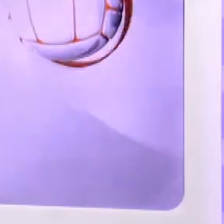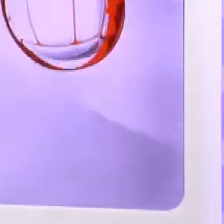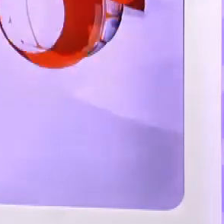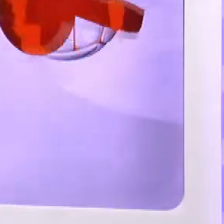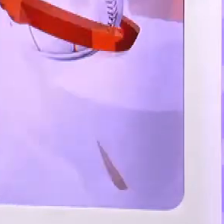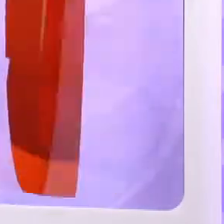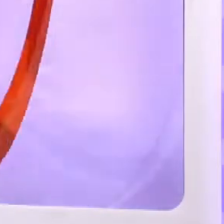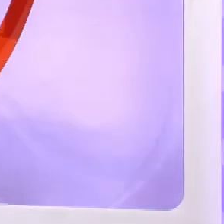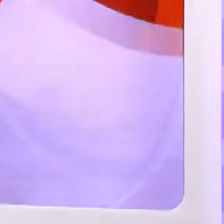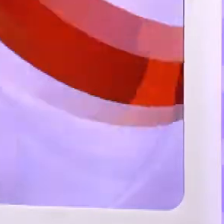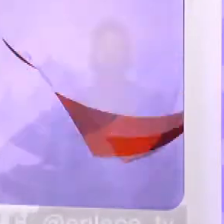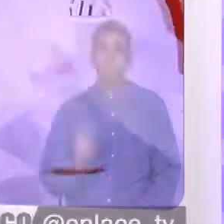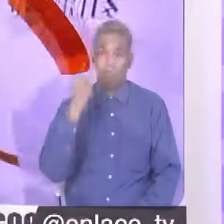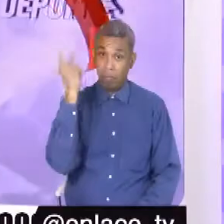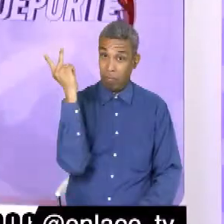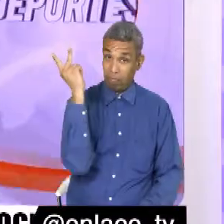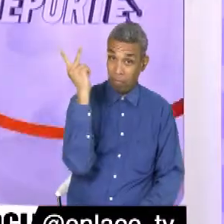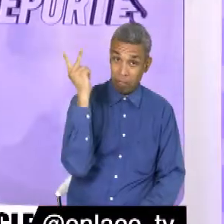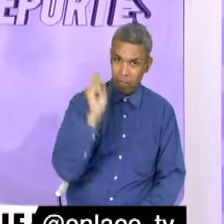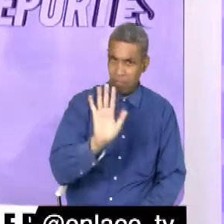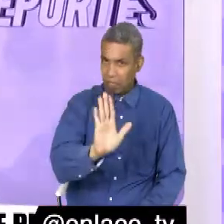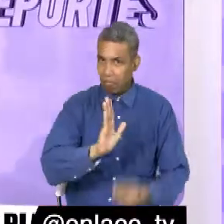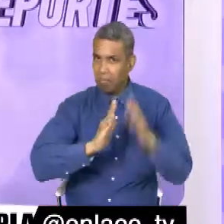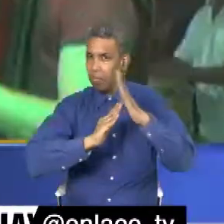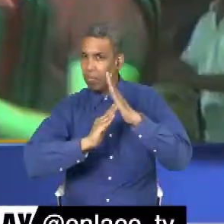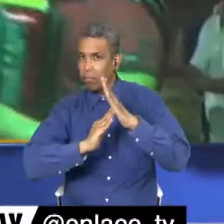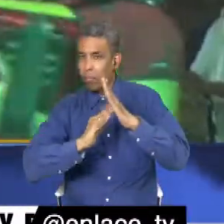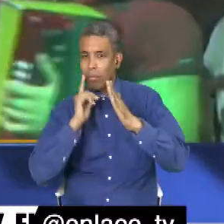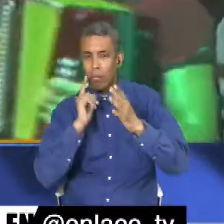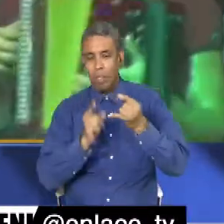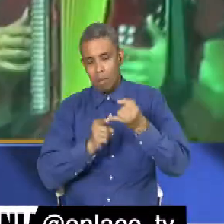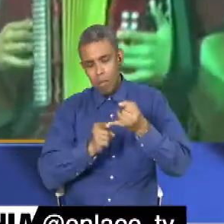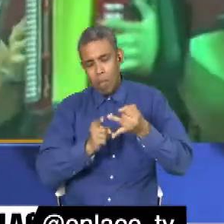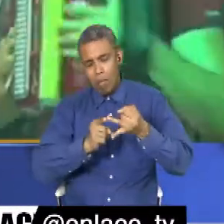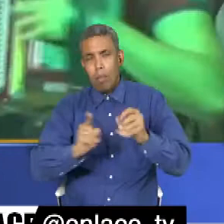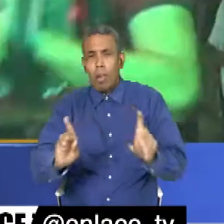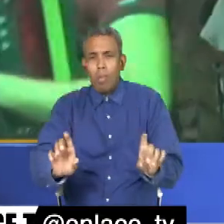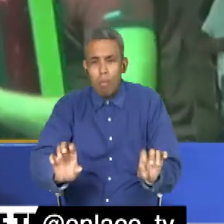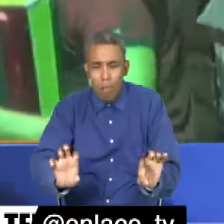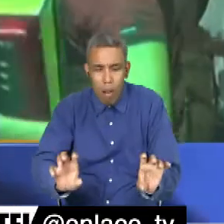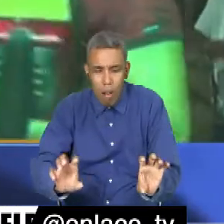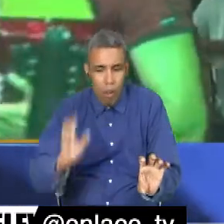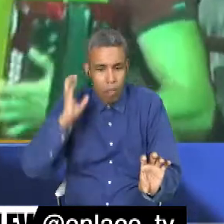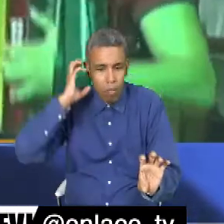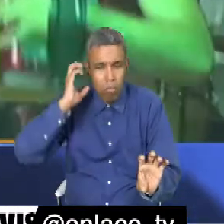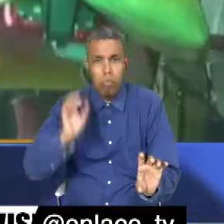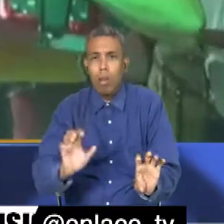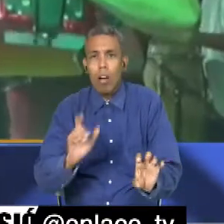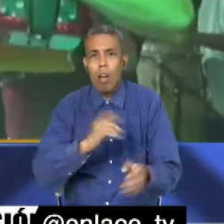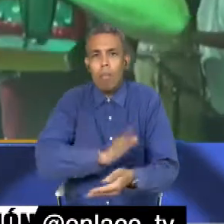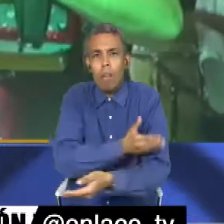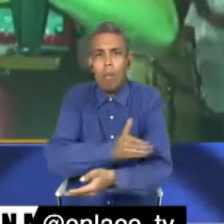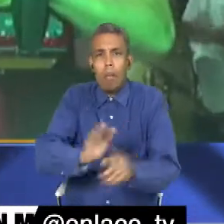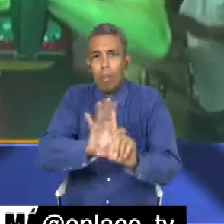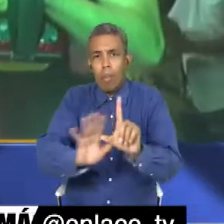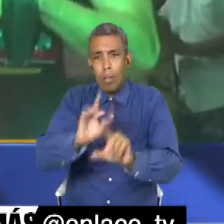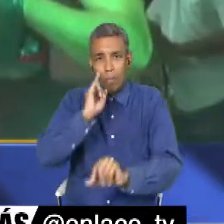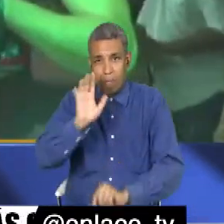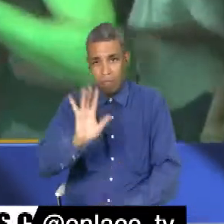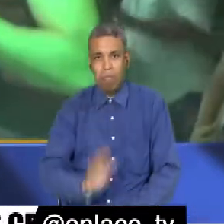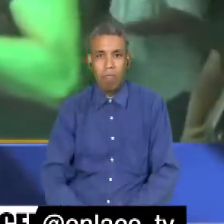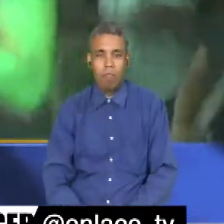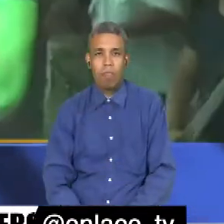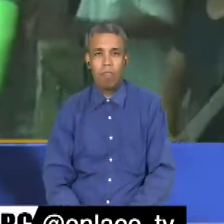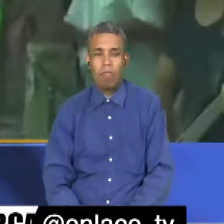Y como hoy es viernes, espere después de la pausa el top 3 de las canciones más sonadas en Yariguíes Estéreo Se Escucha Más. Ya